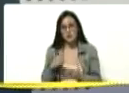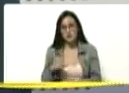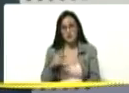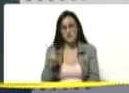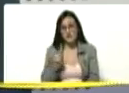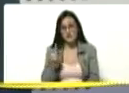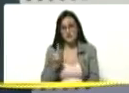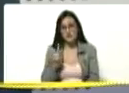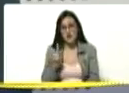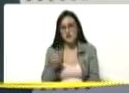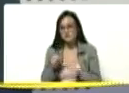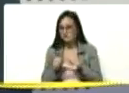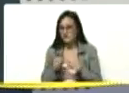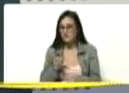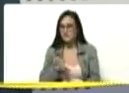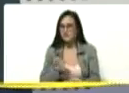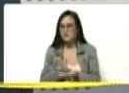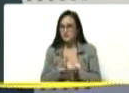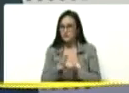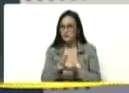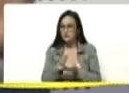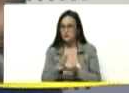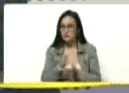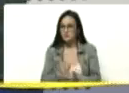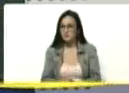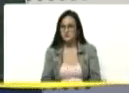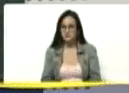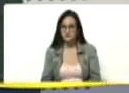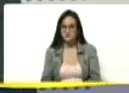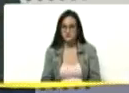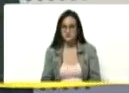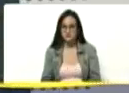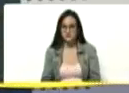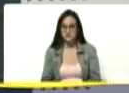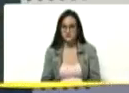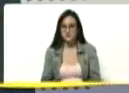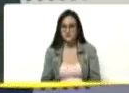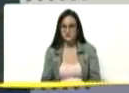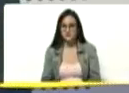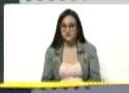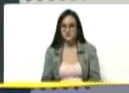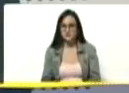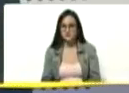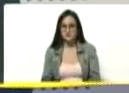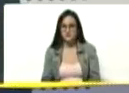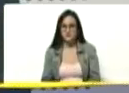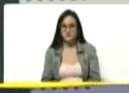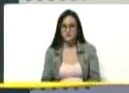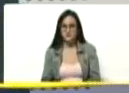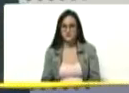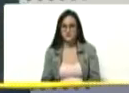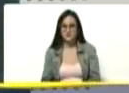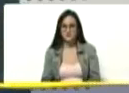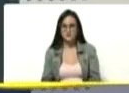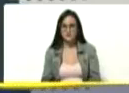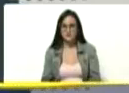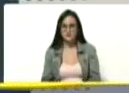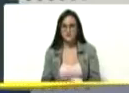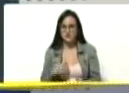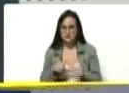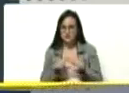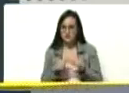venezolana se ha mantenido firme y permanente. And we stand in absolute solidarity with yourself and the Venezuelan people. Me mantengo